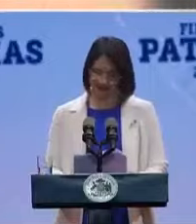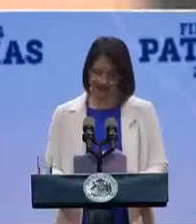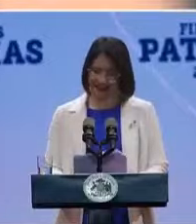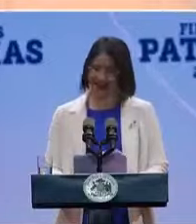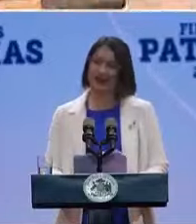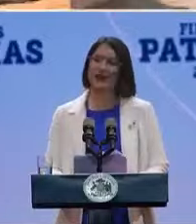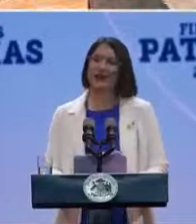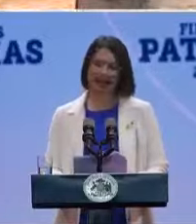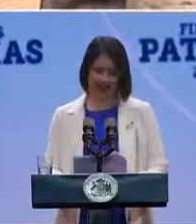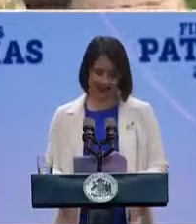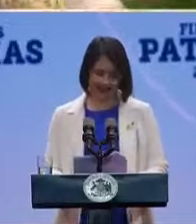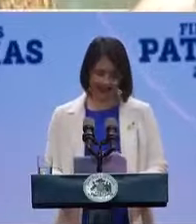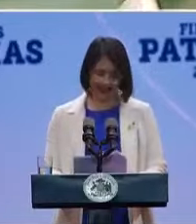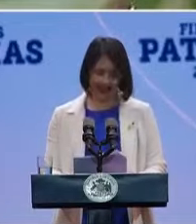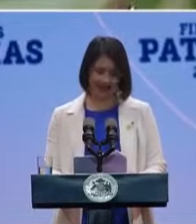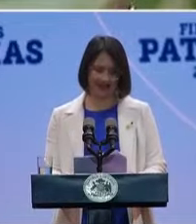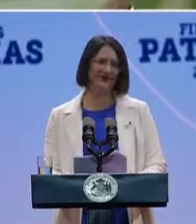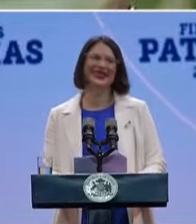Lagos.